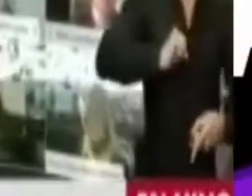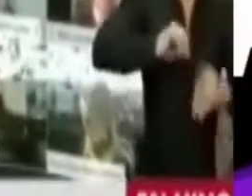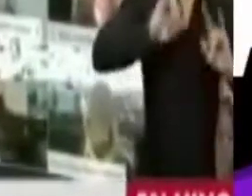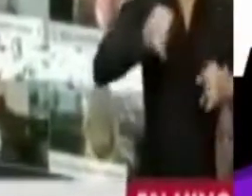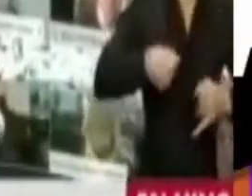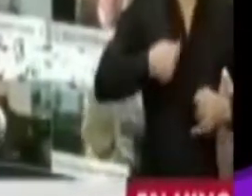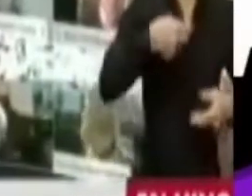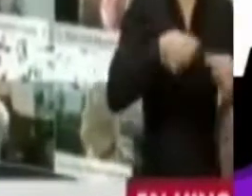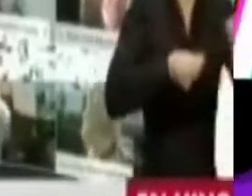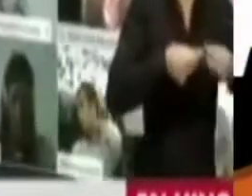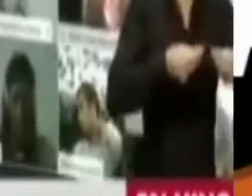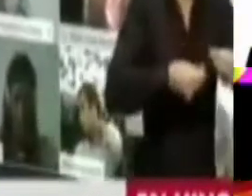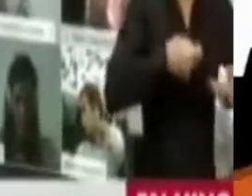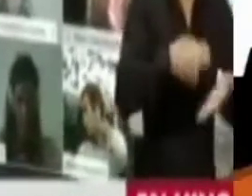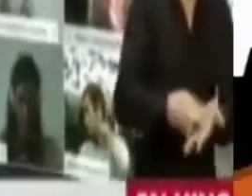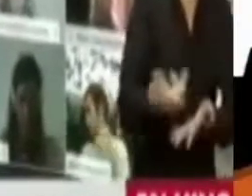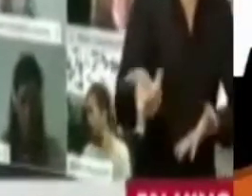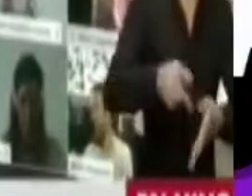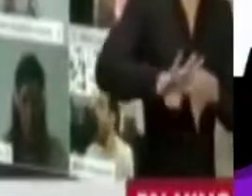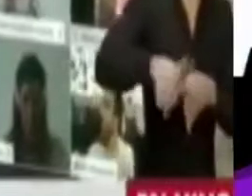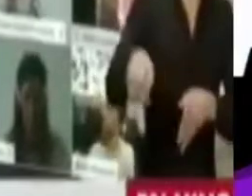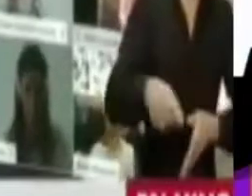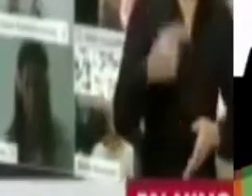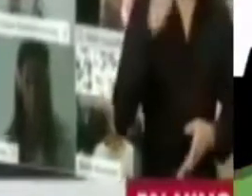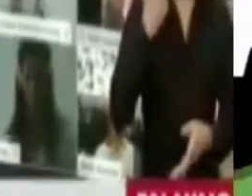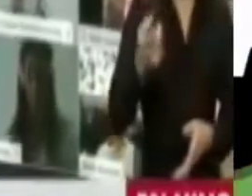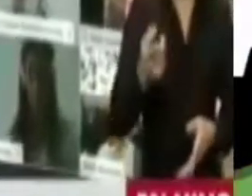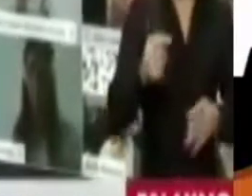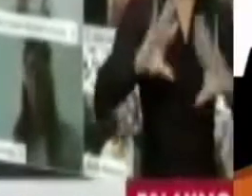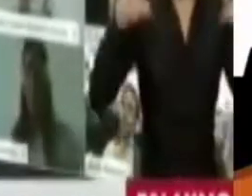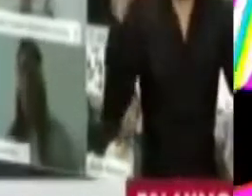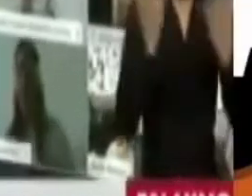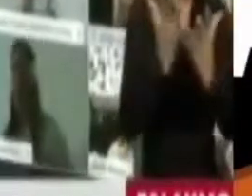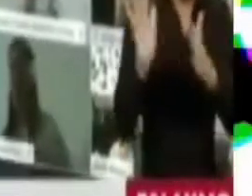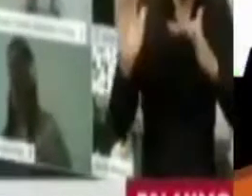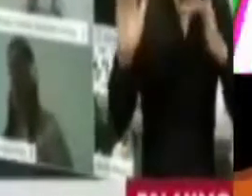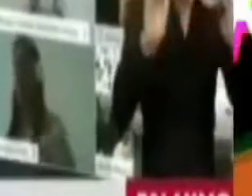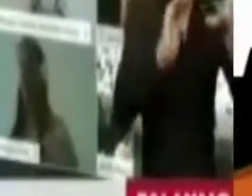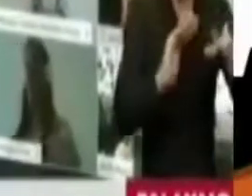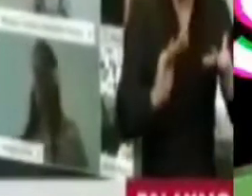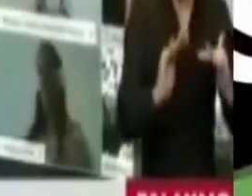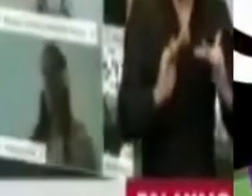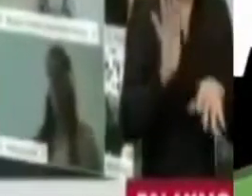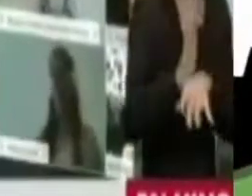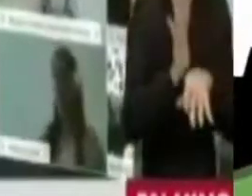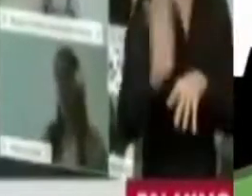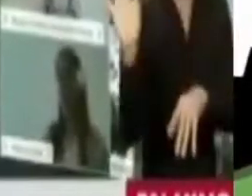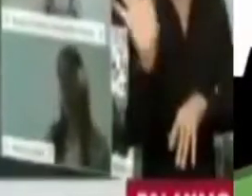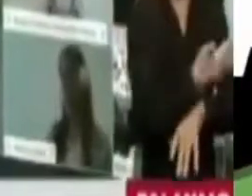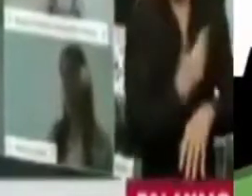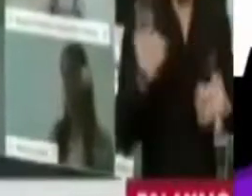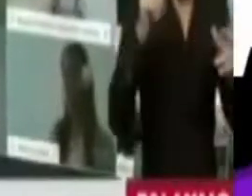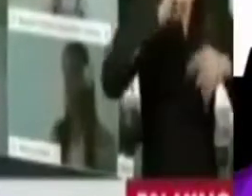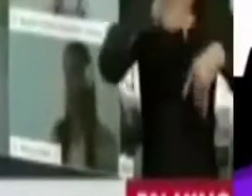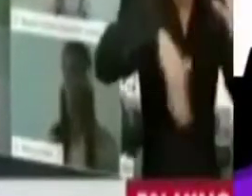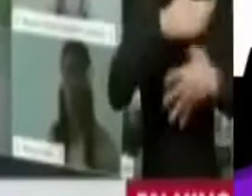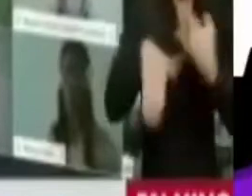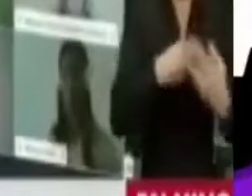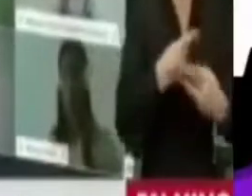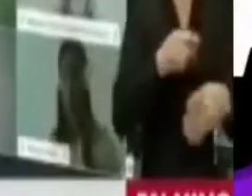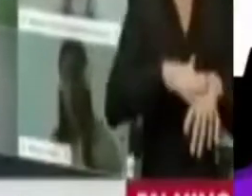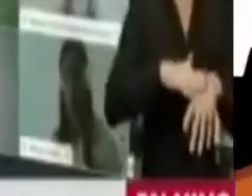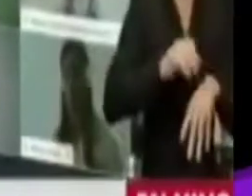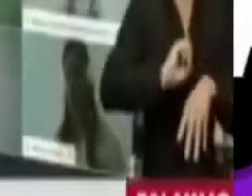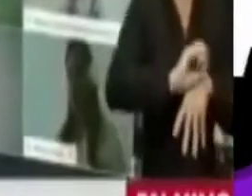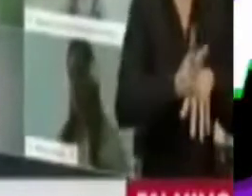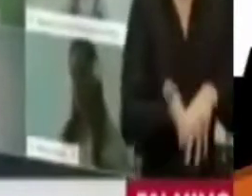siquiera un acercamiento como para decir, bueno, sí, vamos a pagar un monto, tanto. No, nada, absolutamente nada. Hoy la realidad es otra y